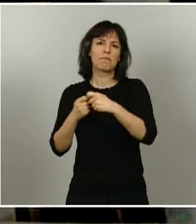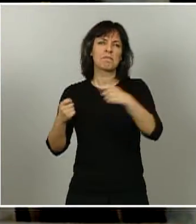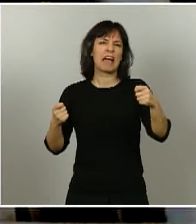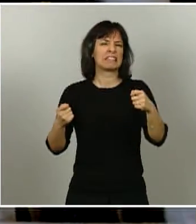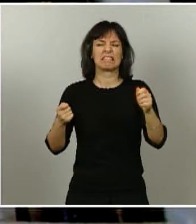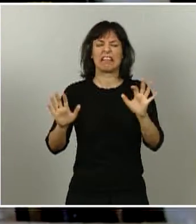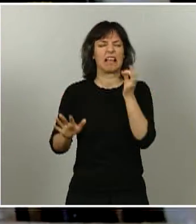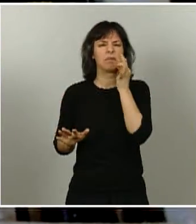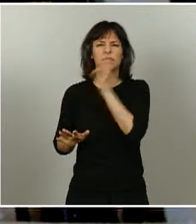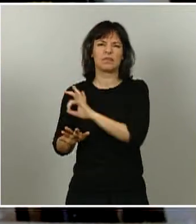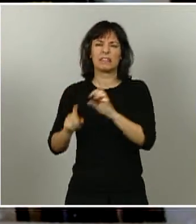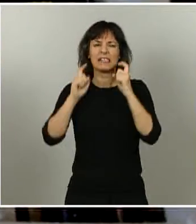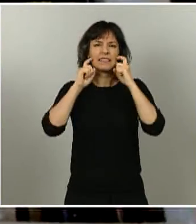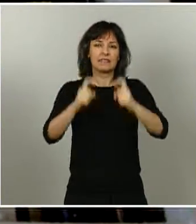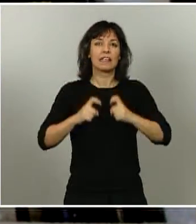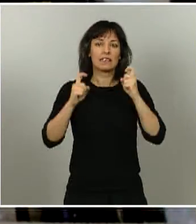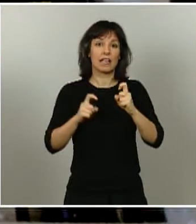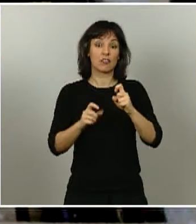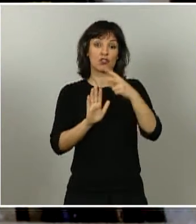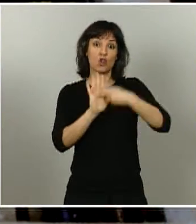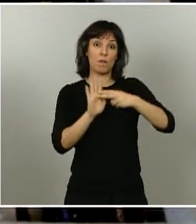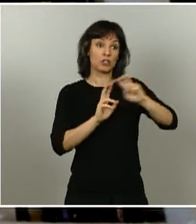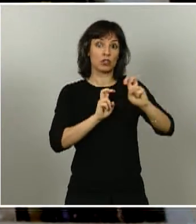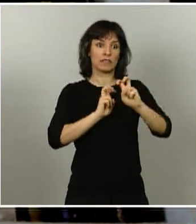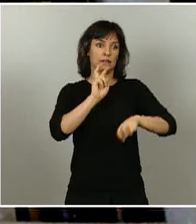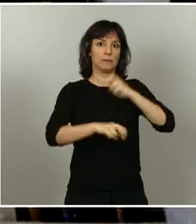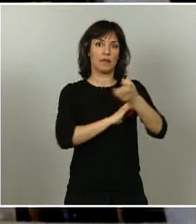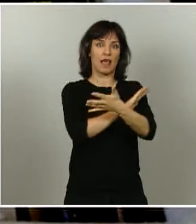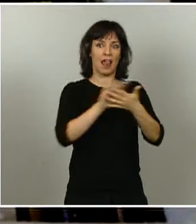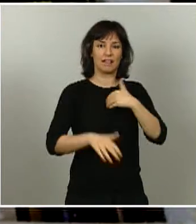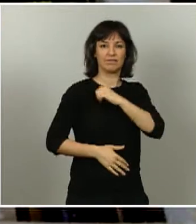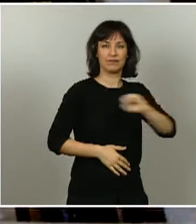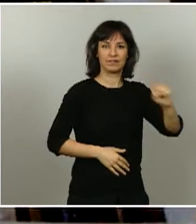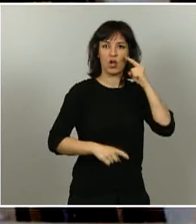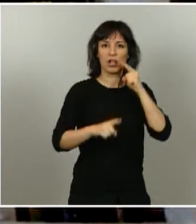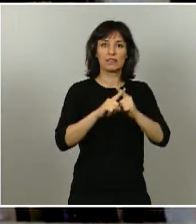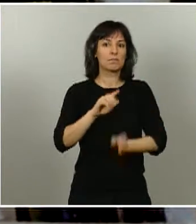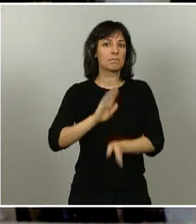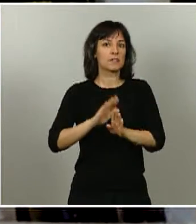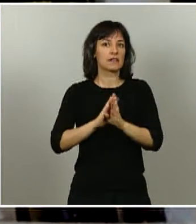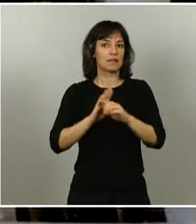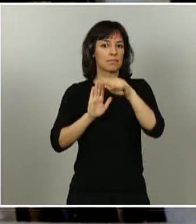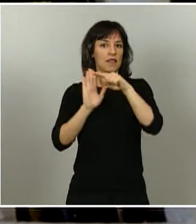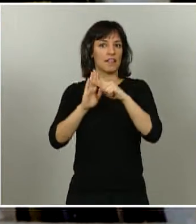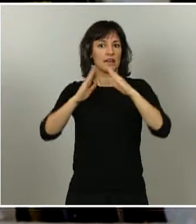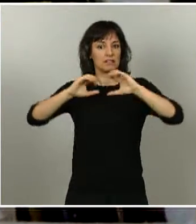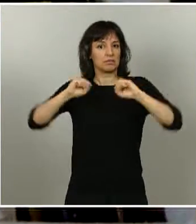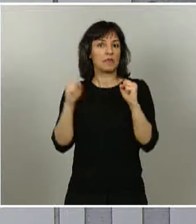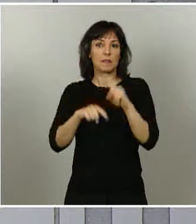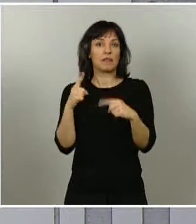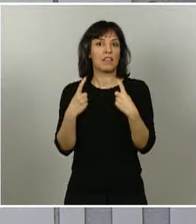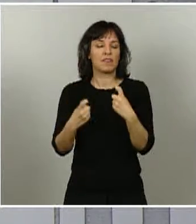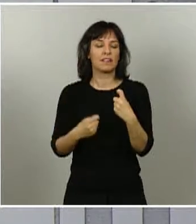express de otras normas para poder mantener las medidas de confinamiento que sigan siendo necesarias. Sí, ya recuerdo. Gracias